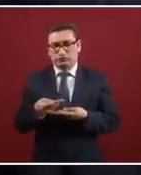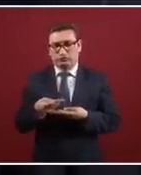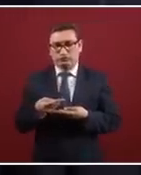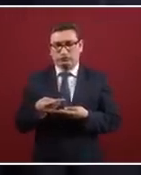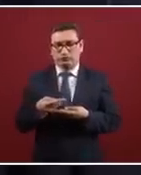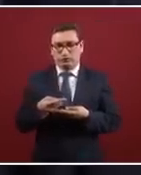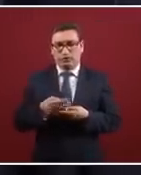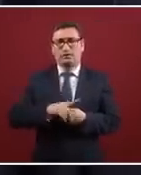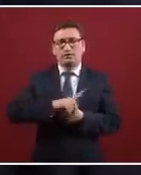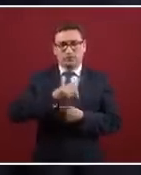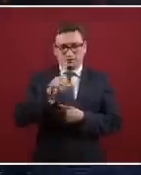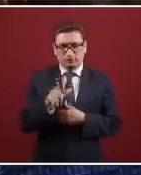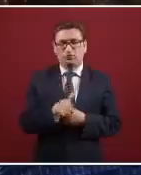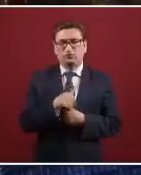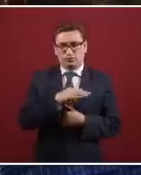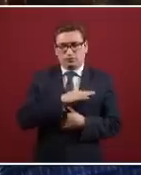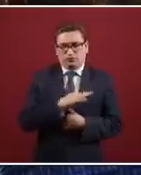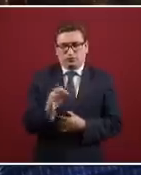para poder